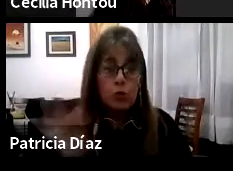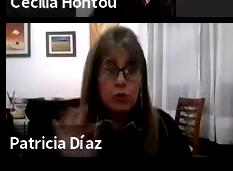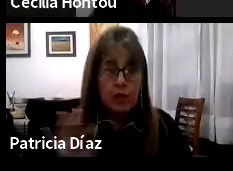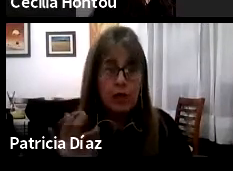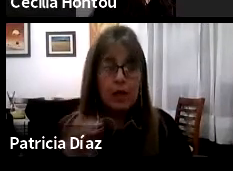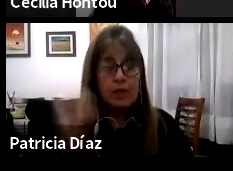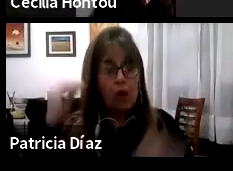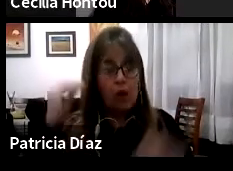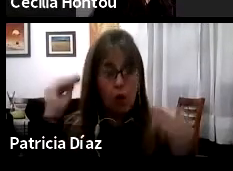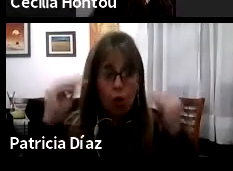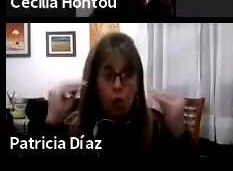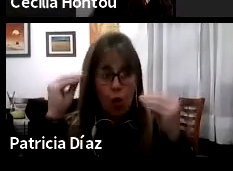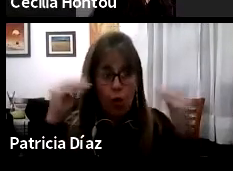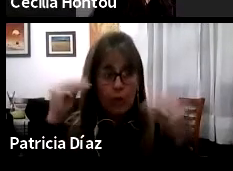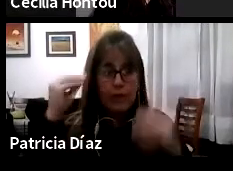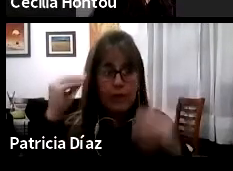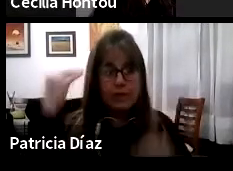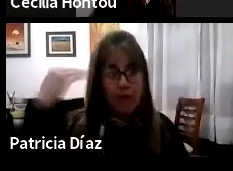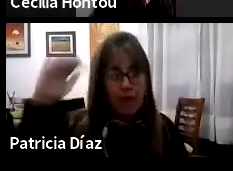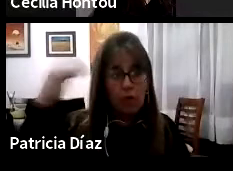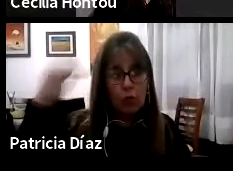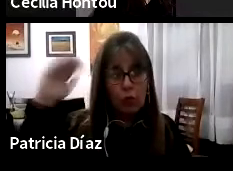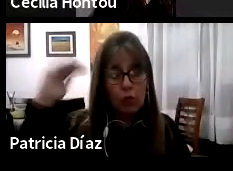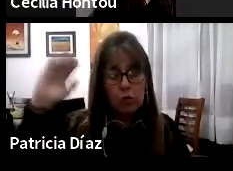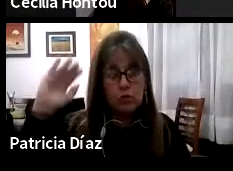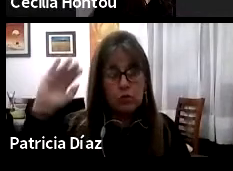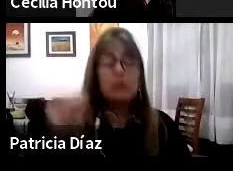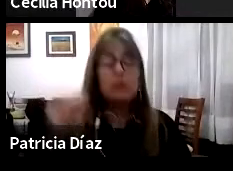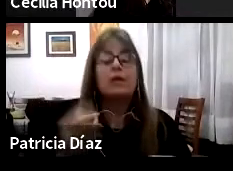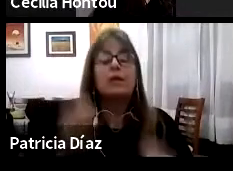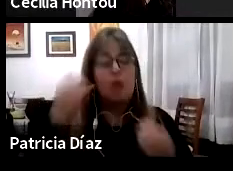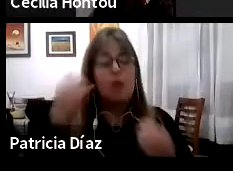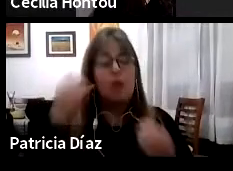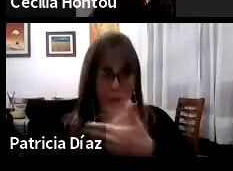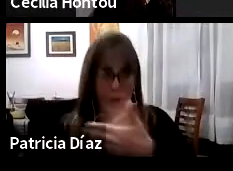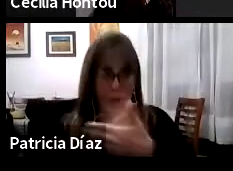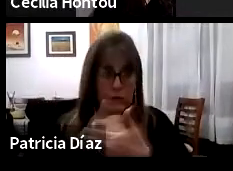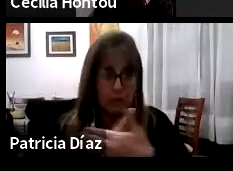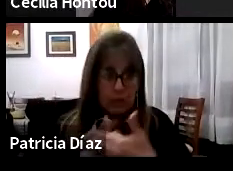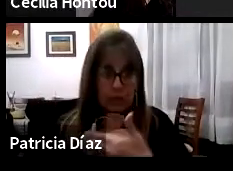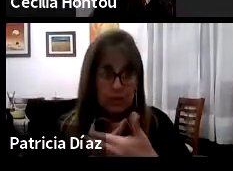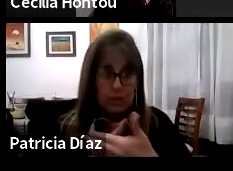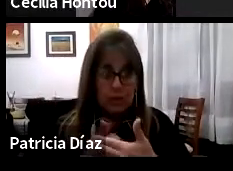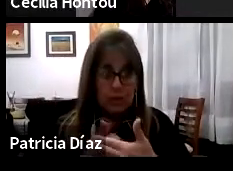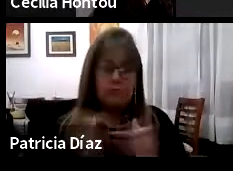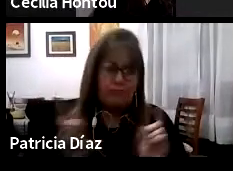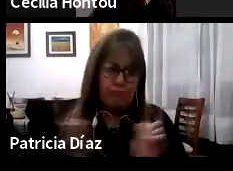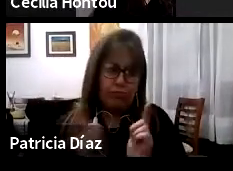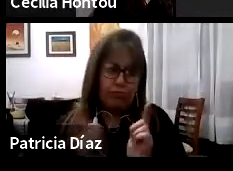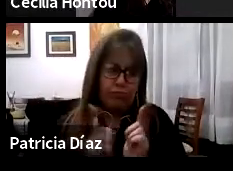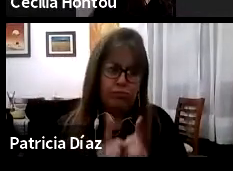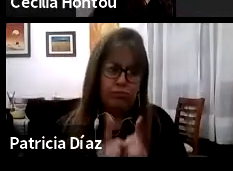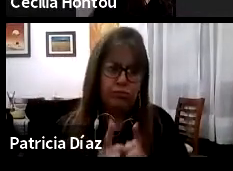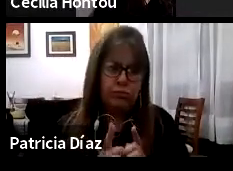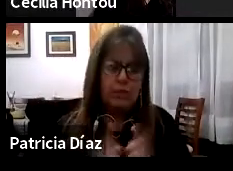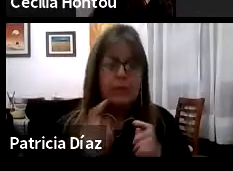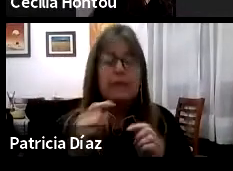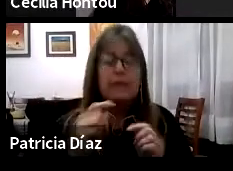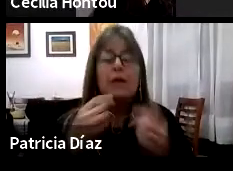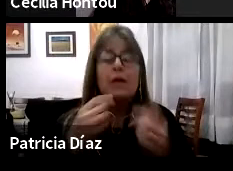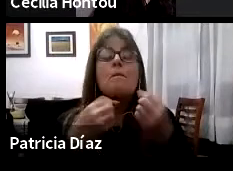jóvenes y adultos con la condición del espectro autista se van reduciendo, ¿no? Se van